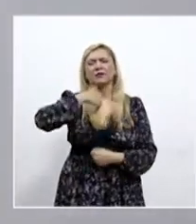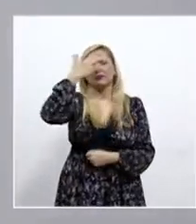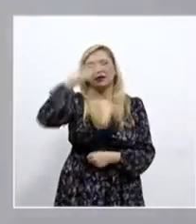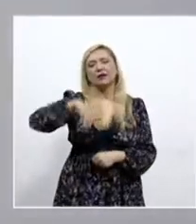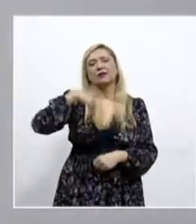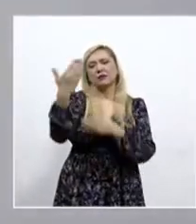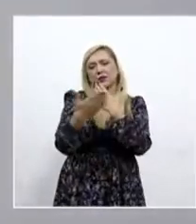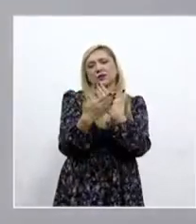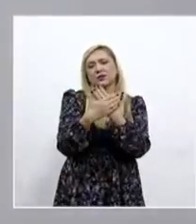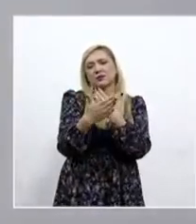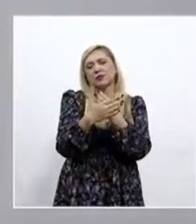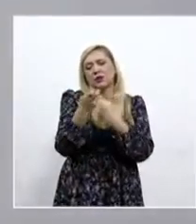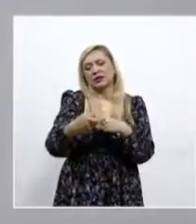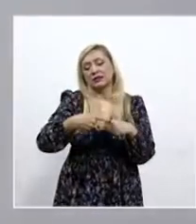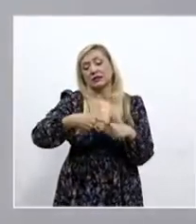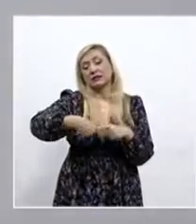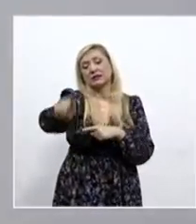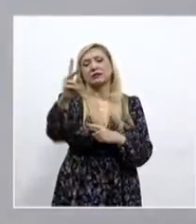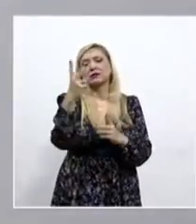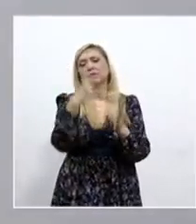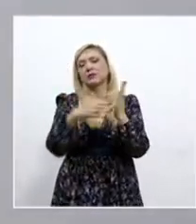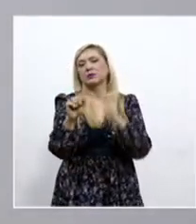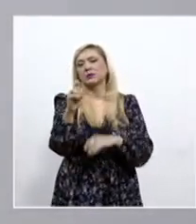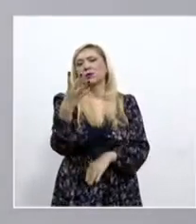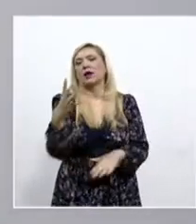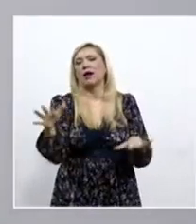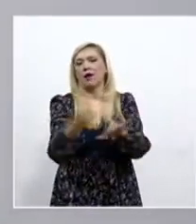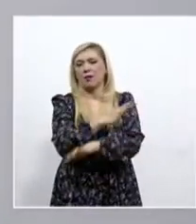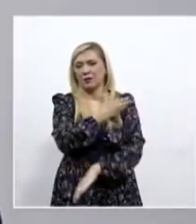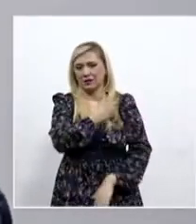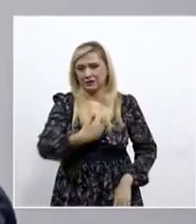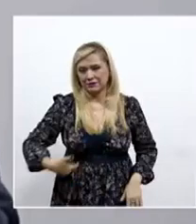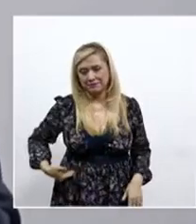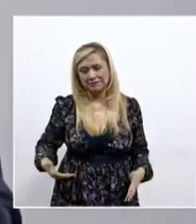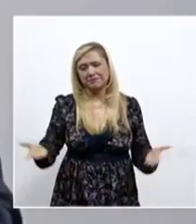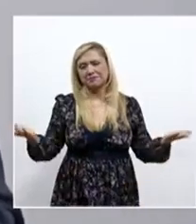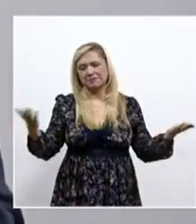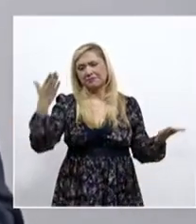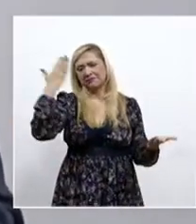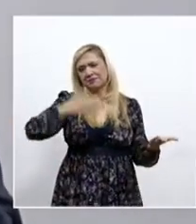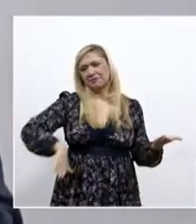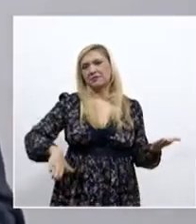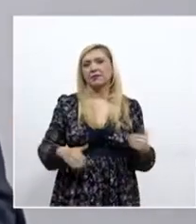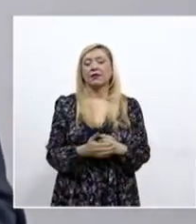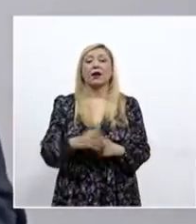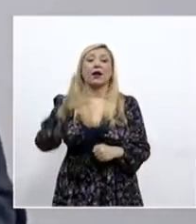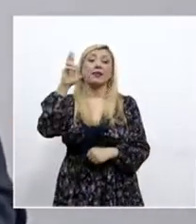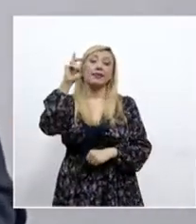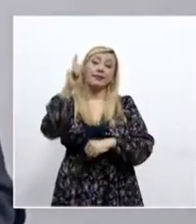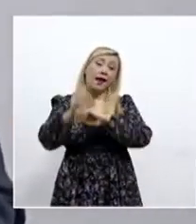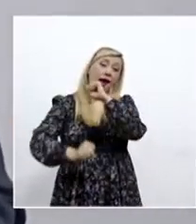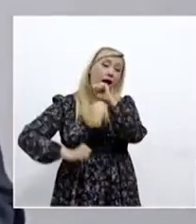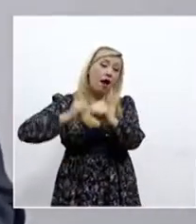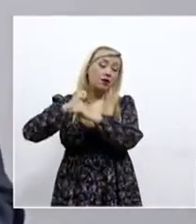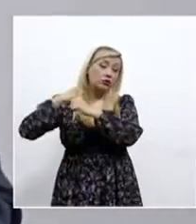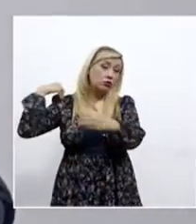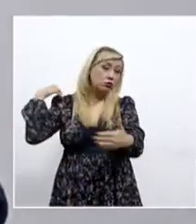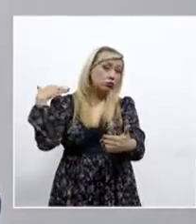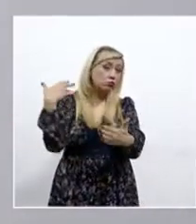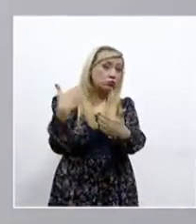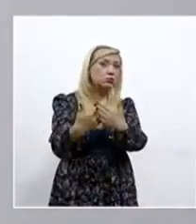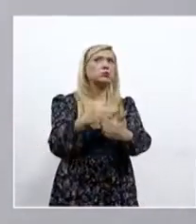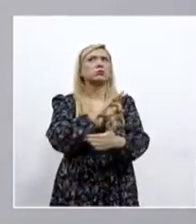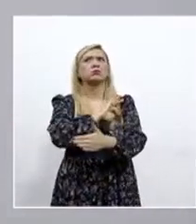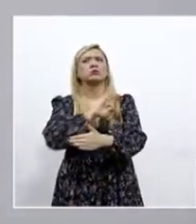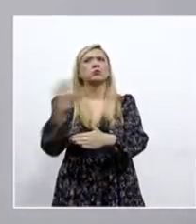país. Muchas gracias, Óscar, por tu reporte. Y como siempre, los detalles en nuestro noticiario nocturno a las 20:30